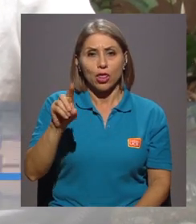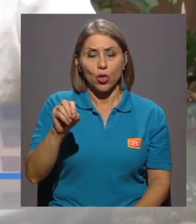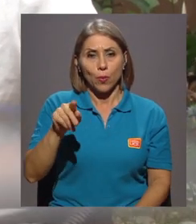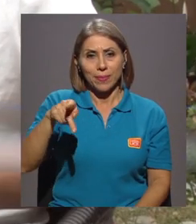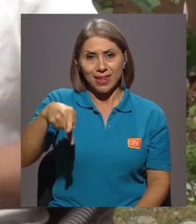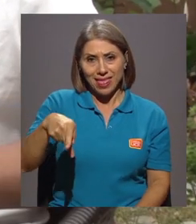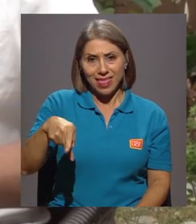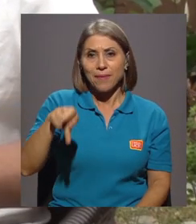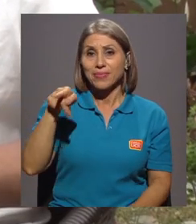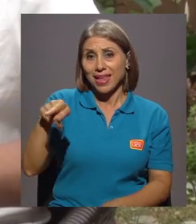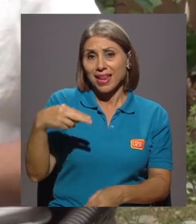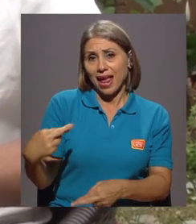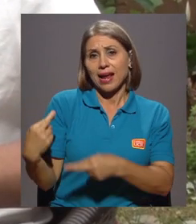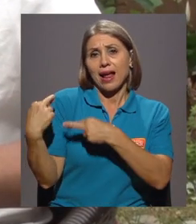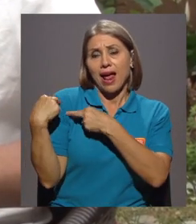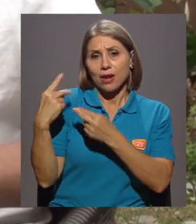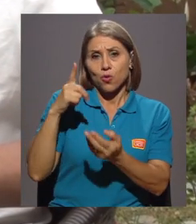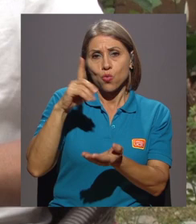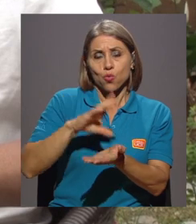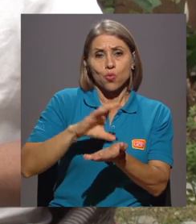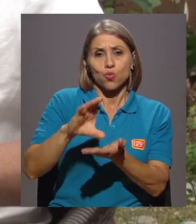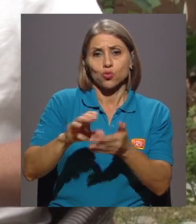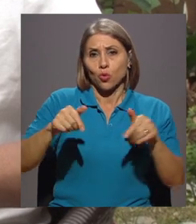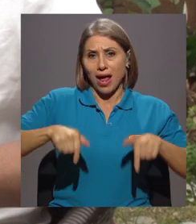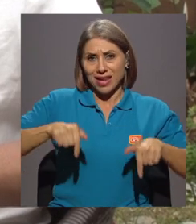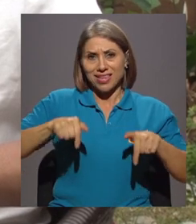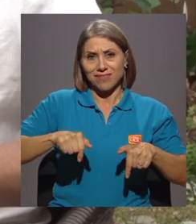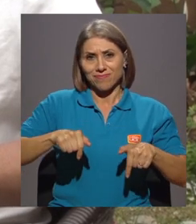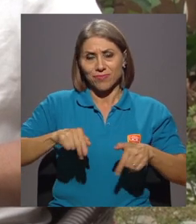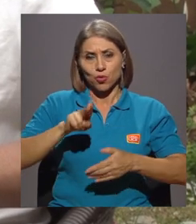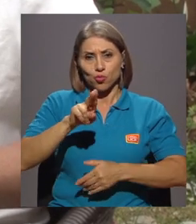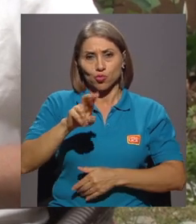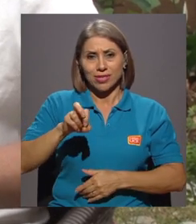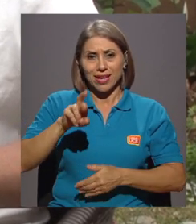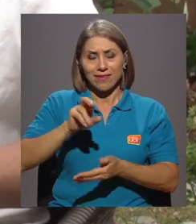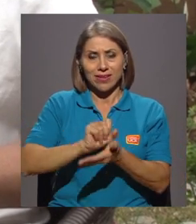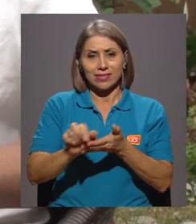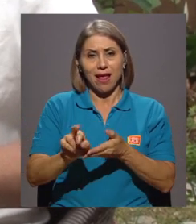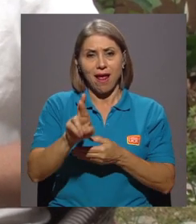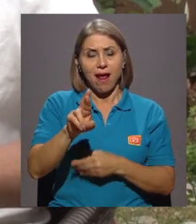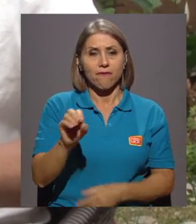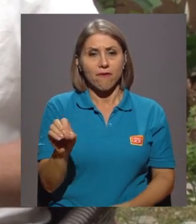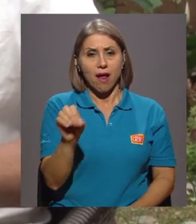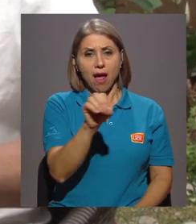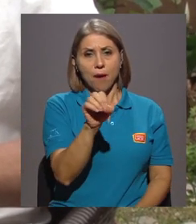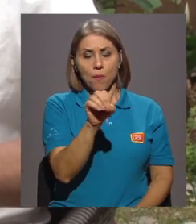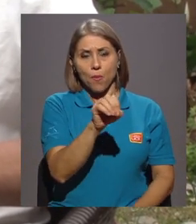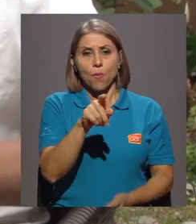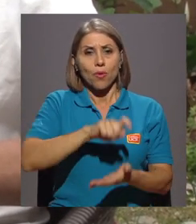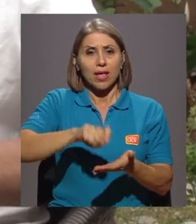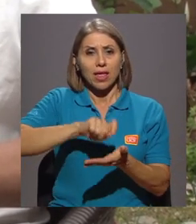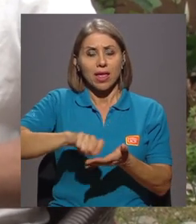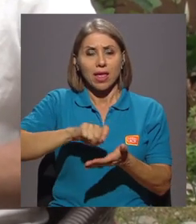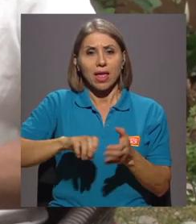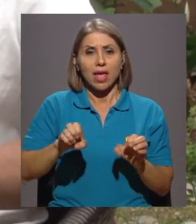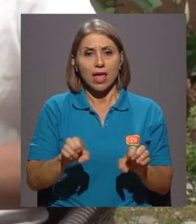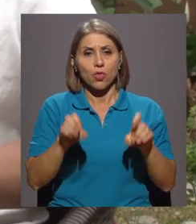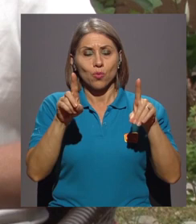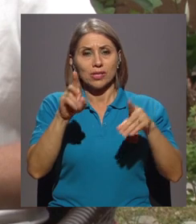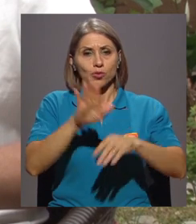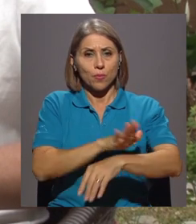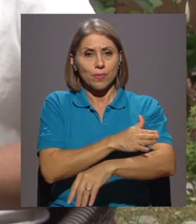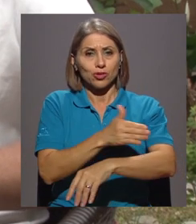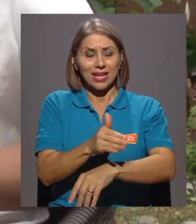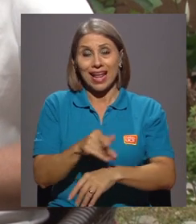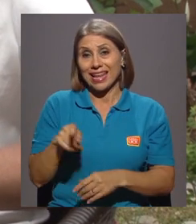tenía a cargo un curso aquí en la sede de Occidente de educación musical, y